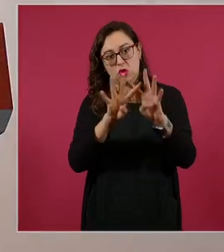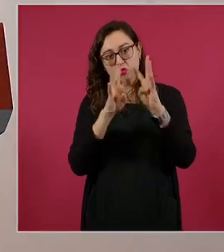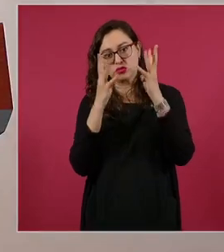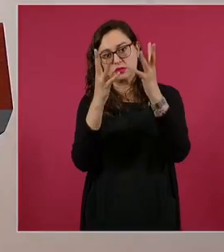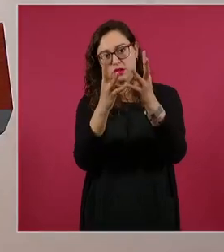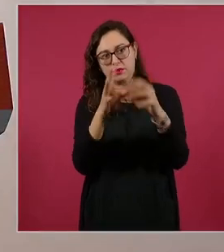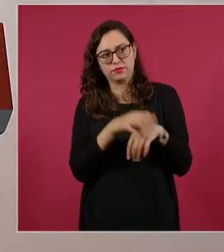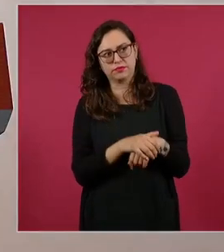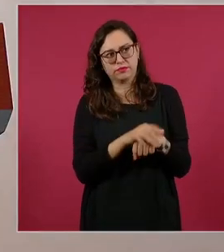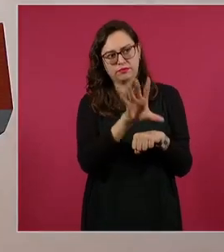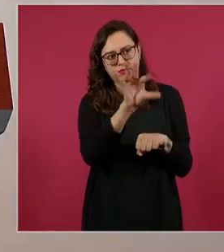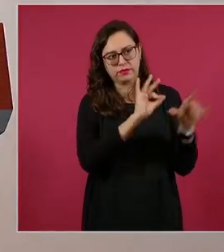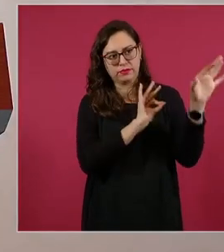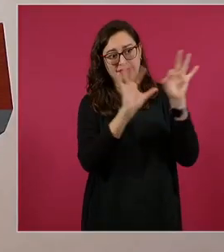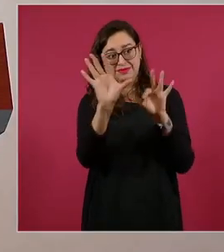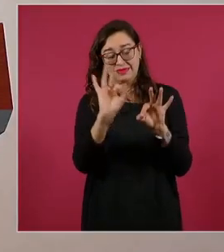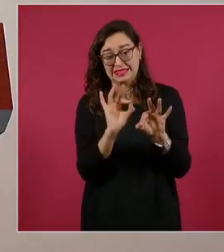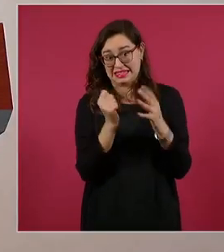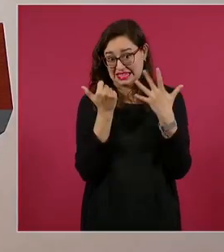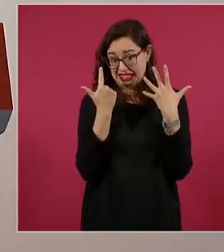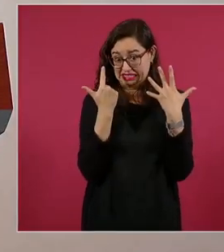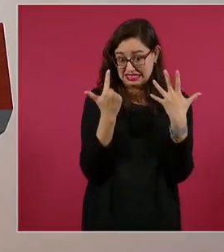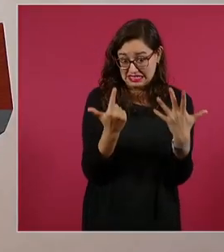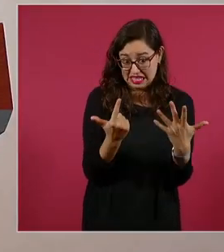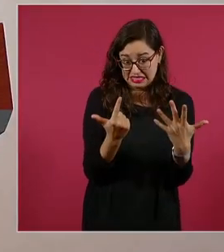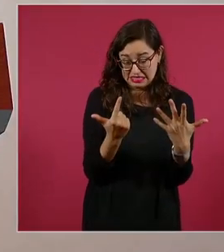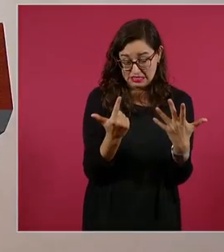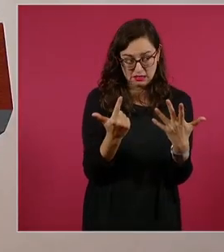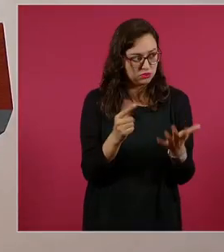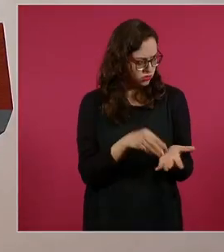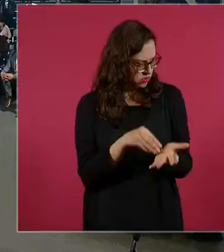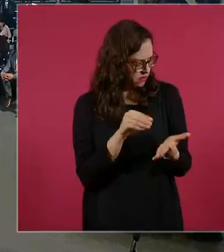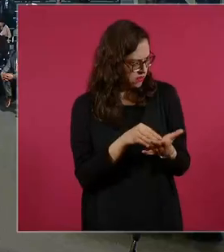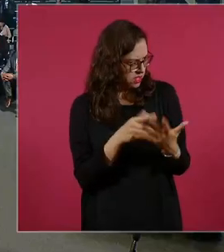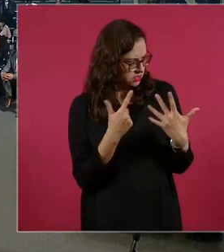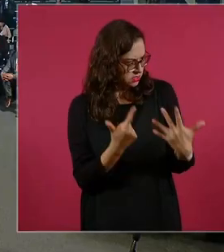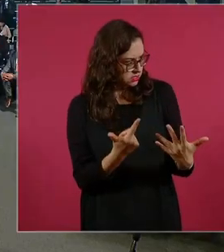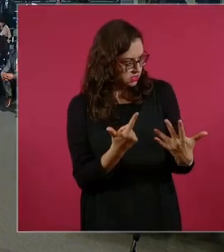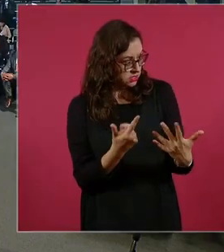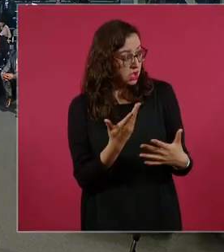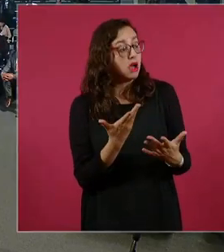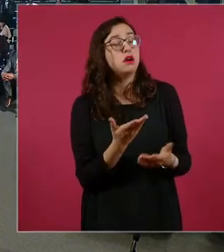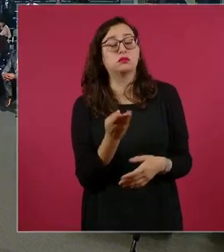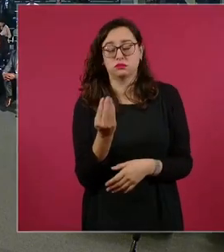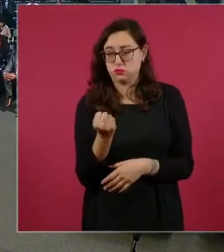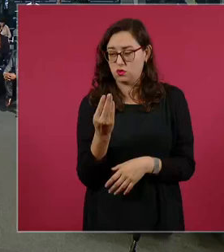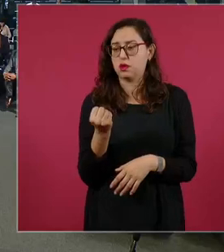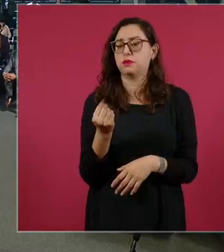creo que eran siete entonces ¿siguen siendo siete? nueve